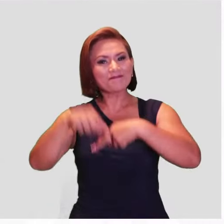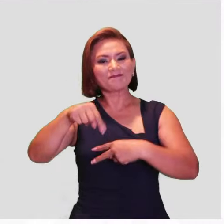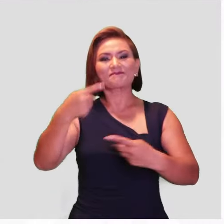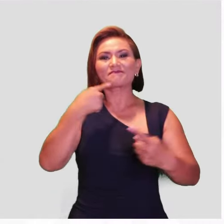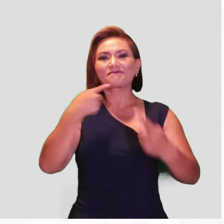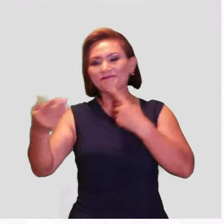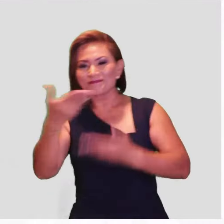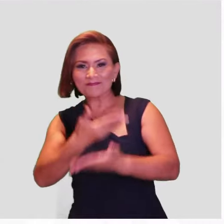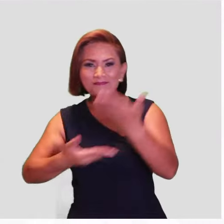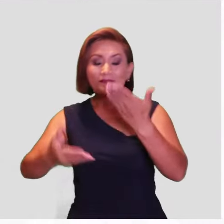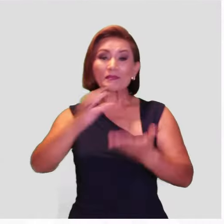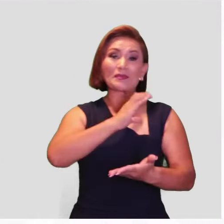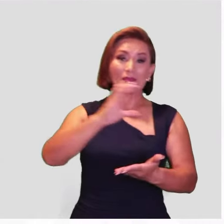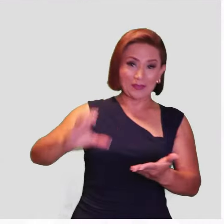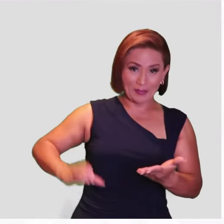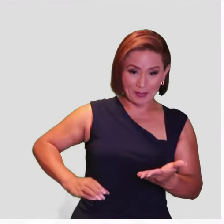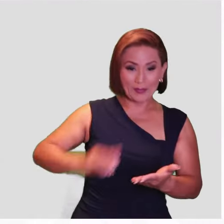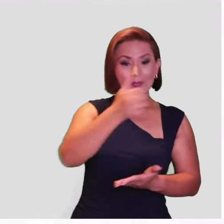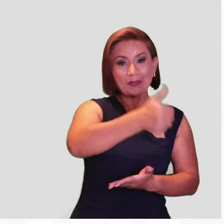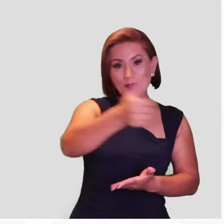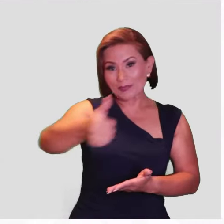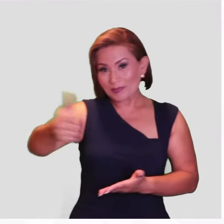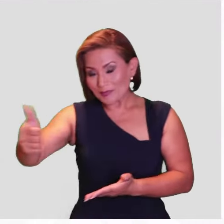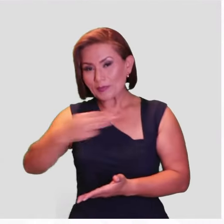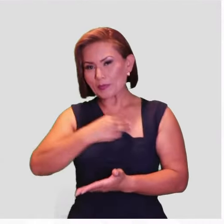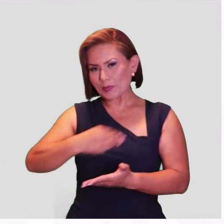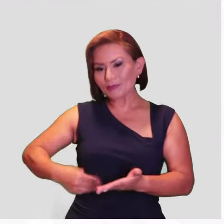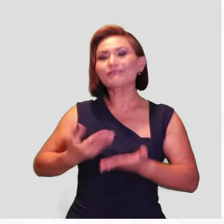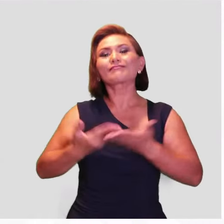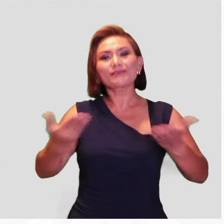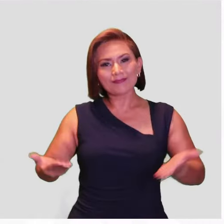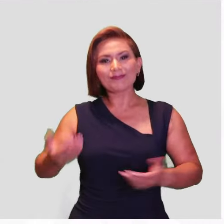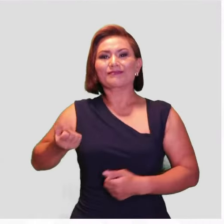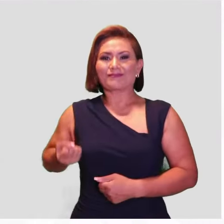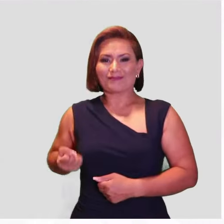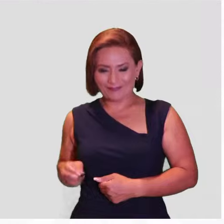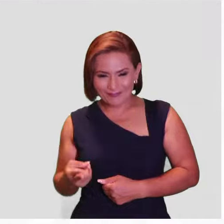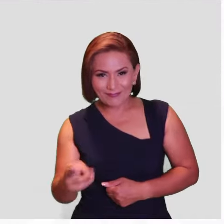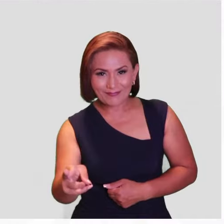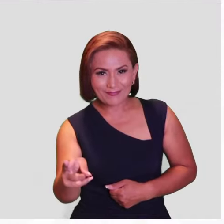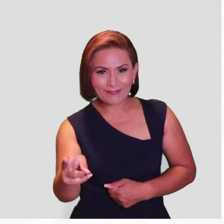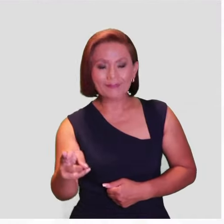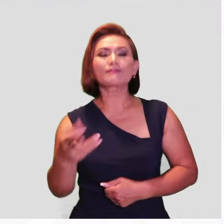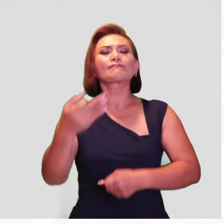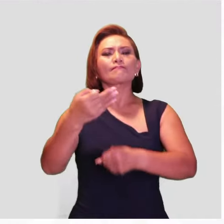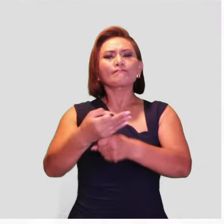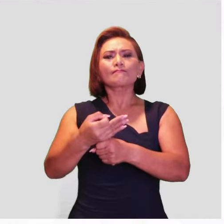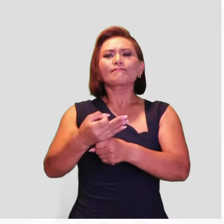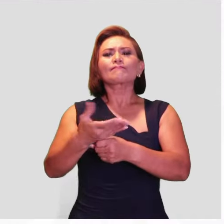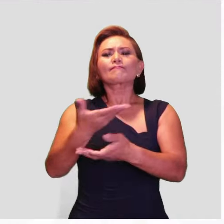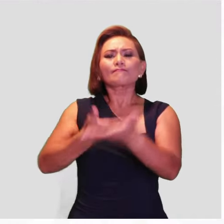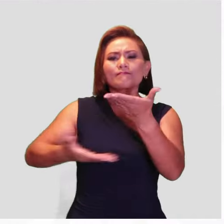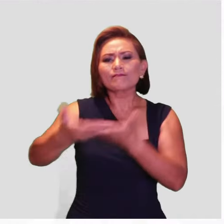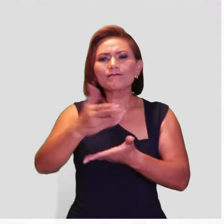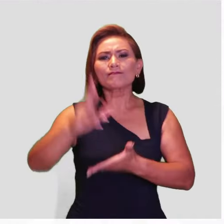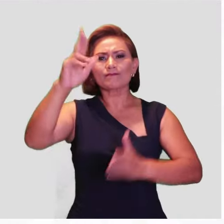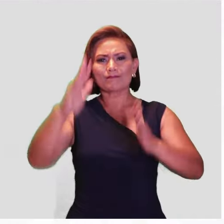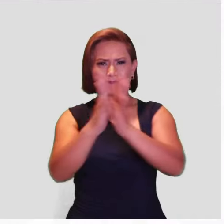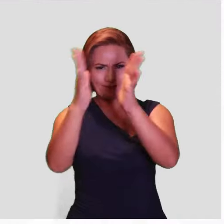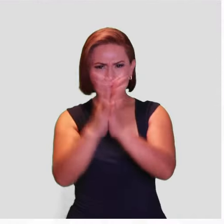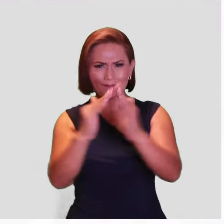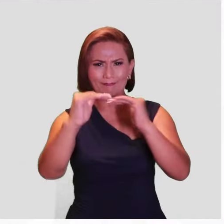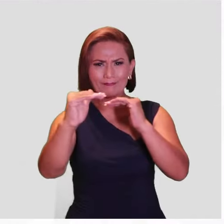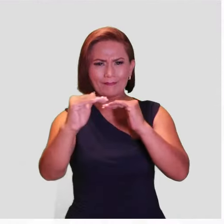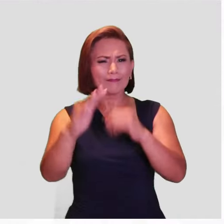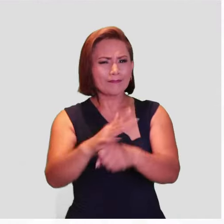diálogo entre las candidaturas a la presidencia municipal de San Juan del Río. Este ejercicio democrático se realiza de acuerdo con las